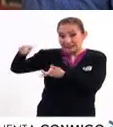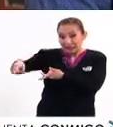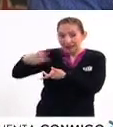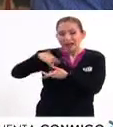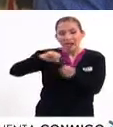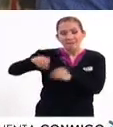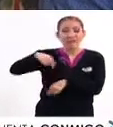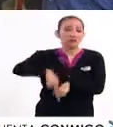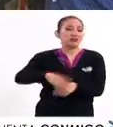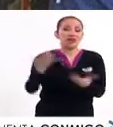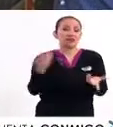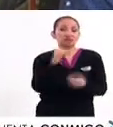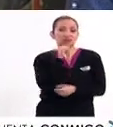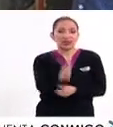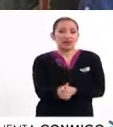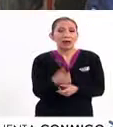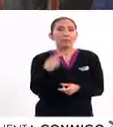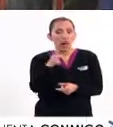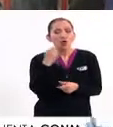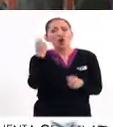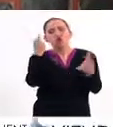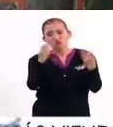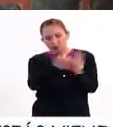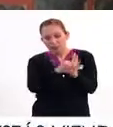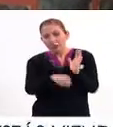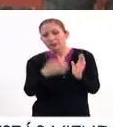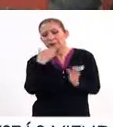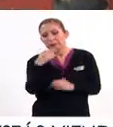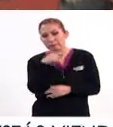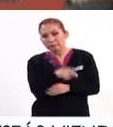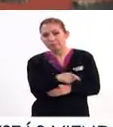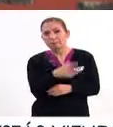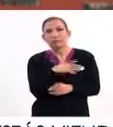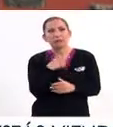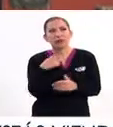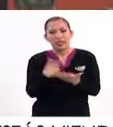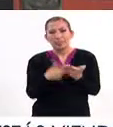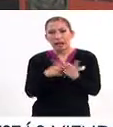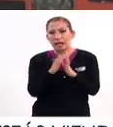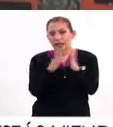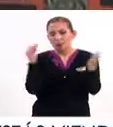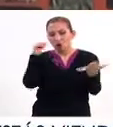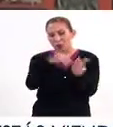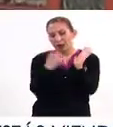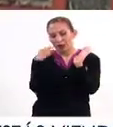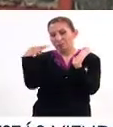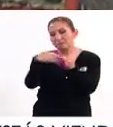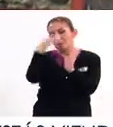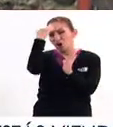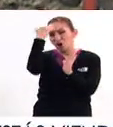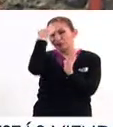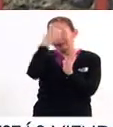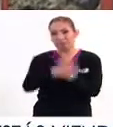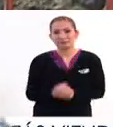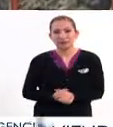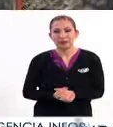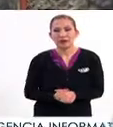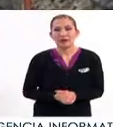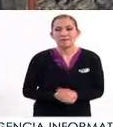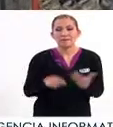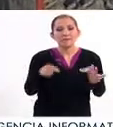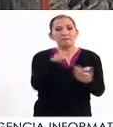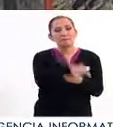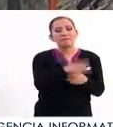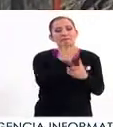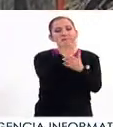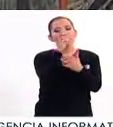y se dejaron de hacer aquí. Pero hay varios ejemplos muy buenos y están en el libro para que la gente los pueda consultar, de